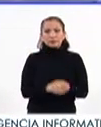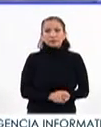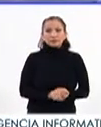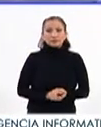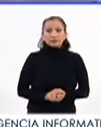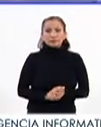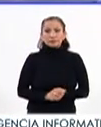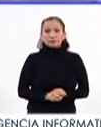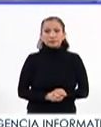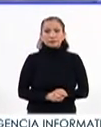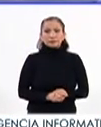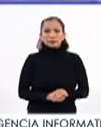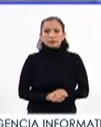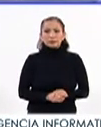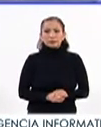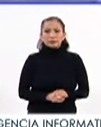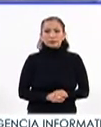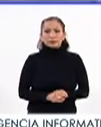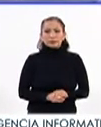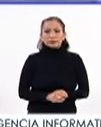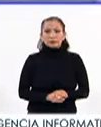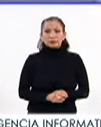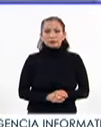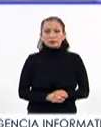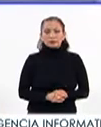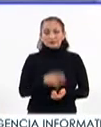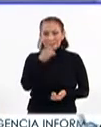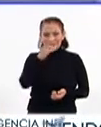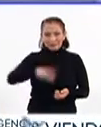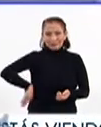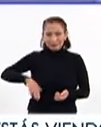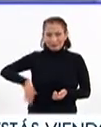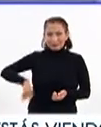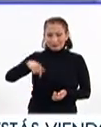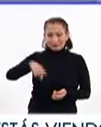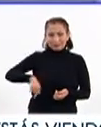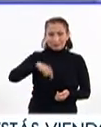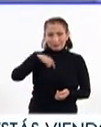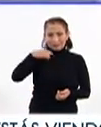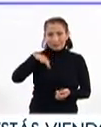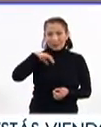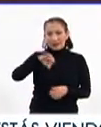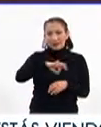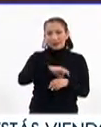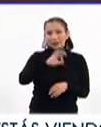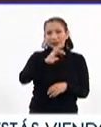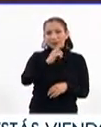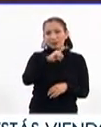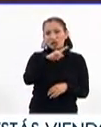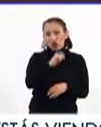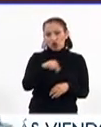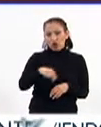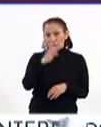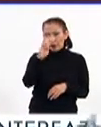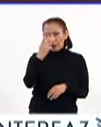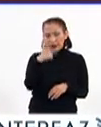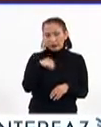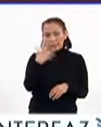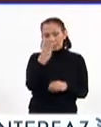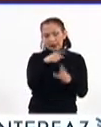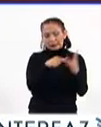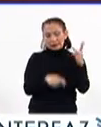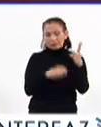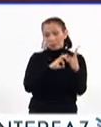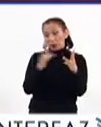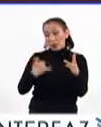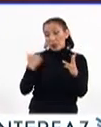estudiarlo? Claro, como les comenté hace un momento, aquí en Chapingo esas serían las tres áreas donde